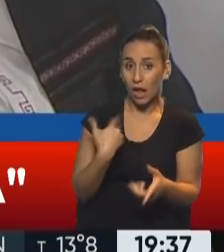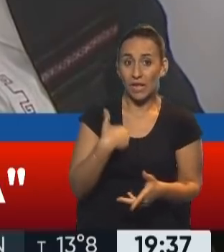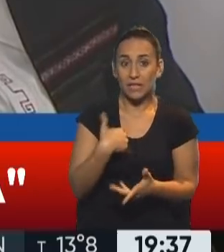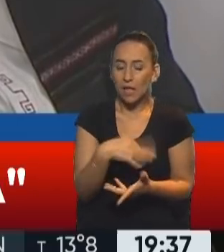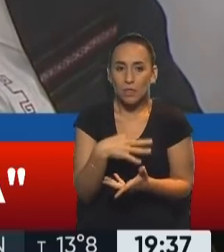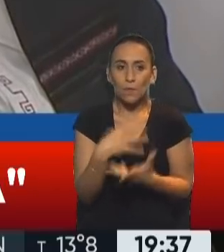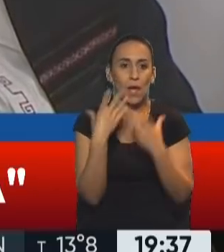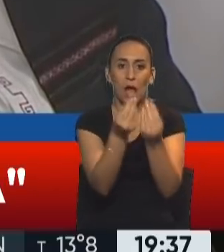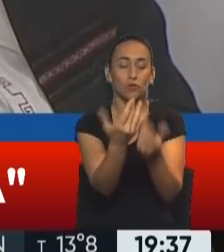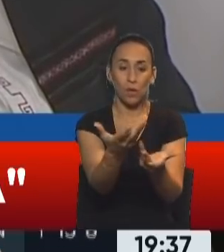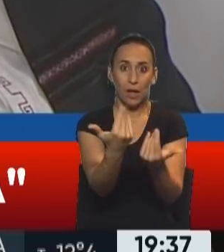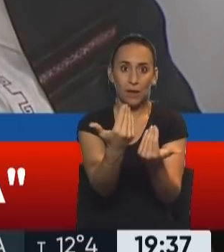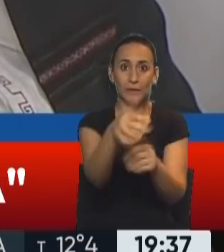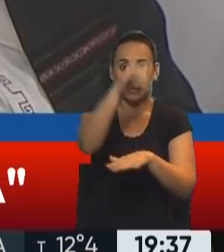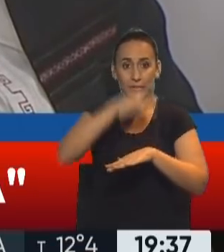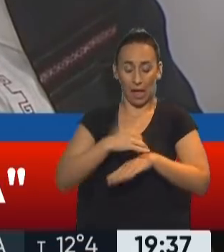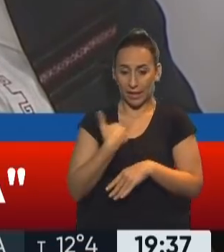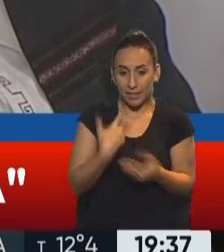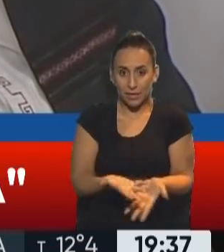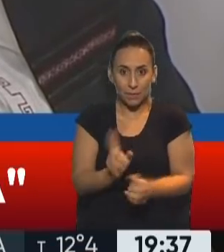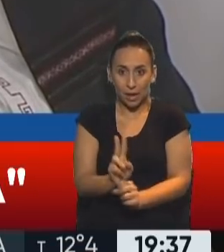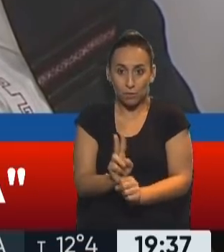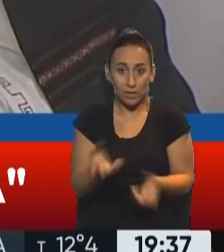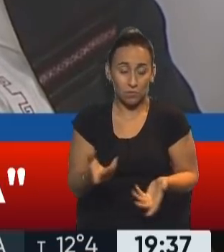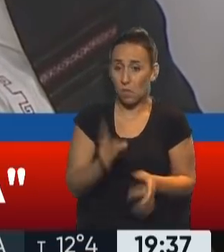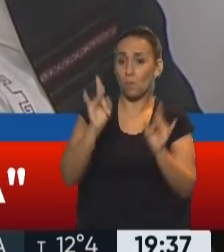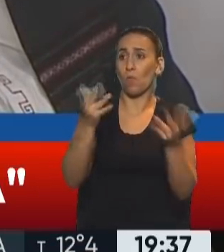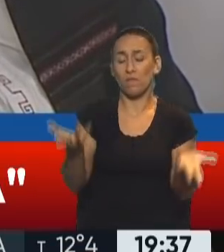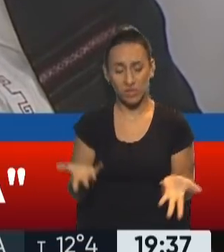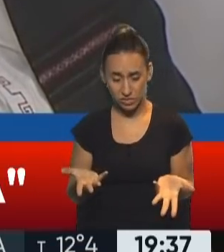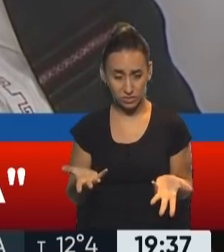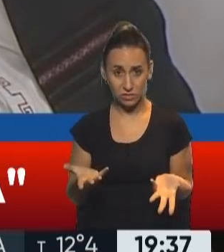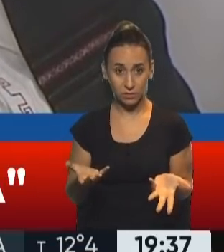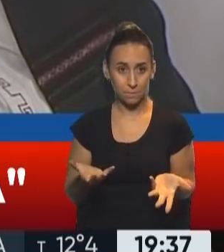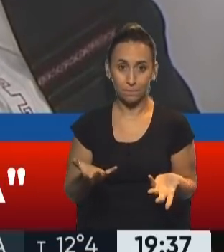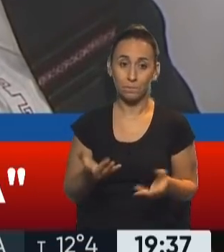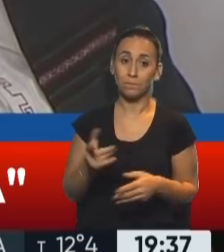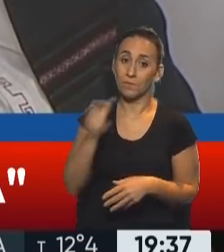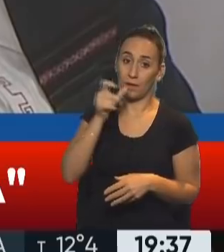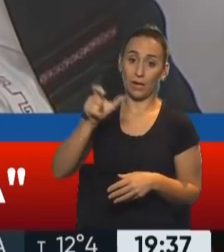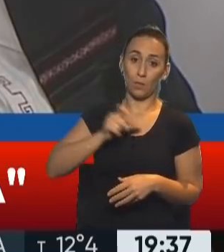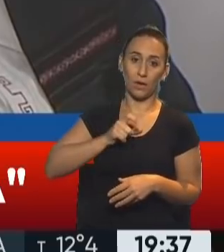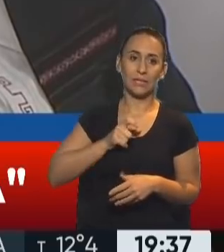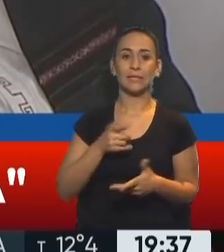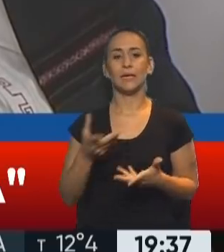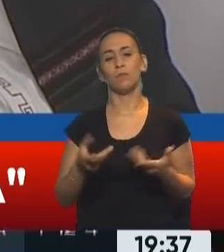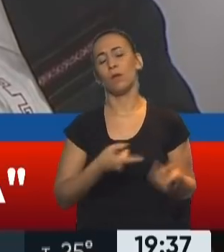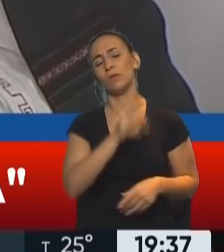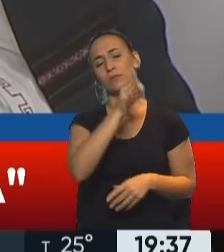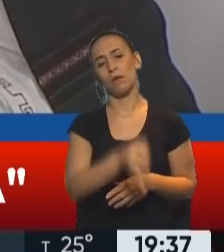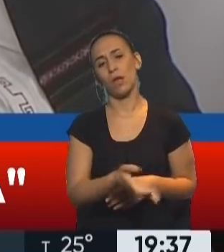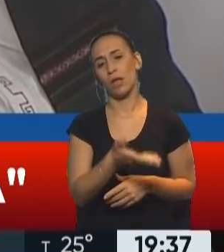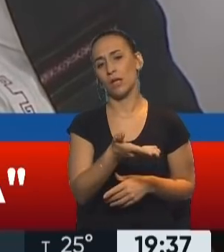asilo. Que no era tan difícil tampoco darle asilo. Pero la respuesta que recibí es, sí, pero vos sabés